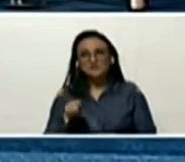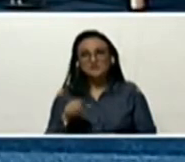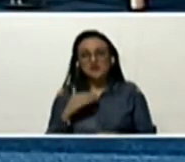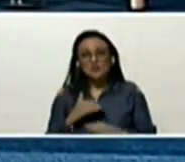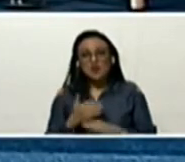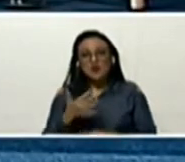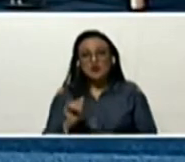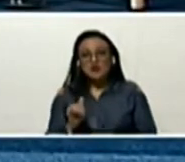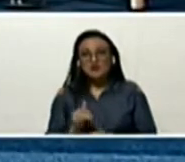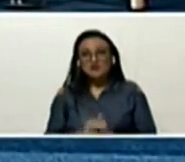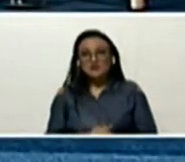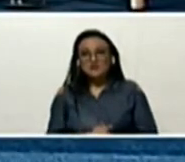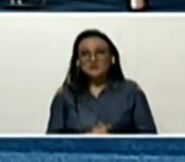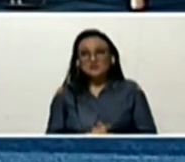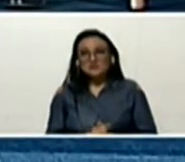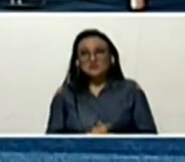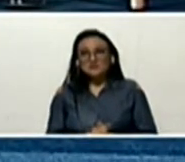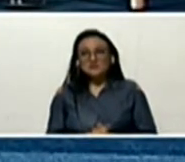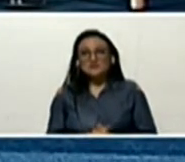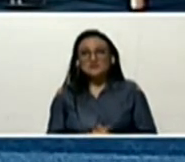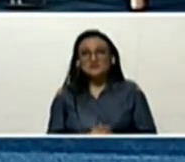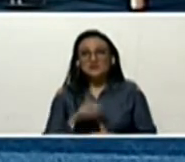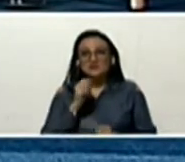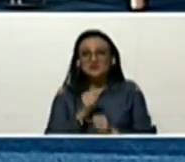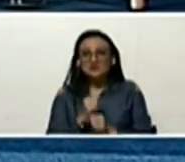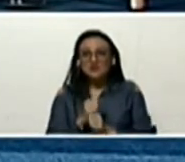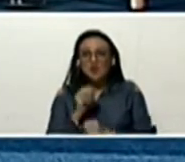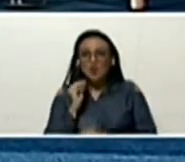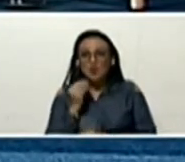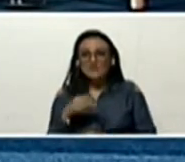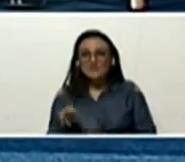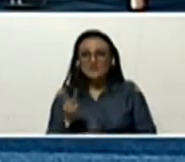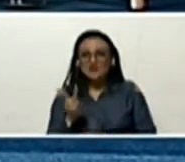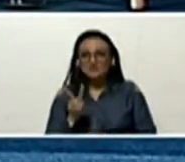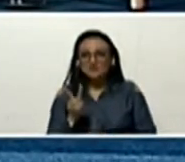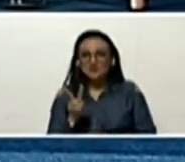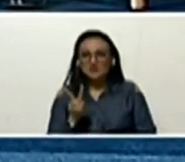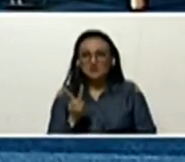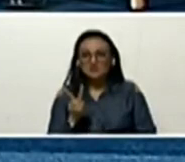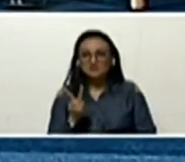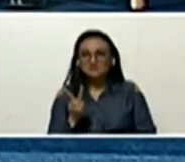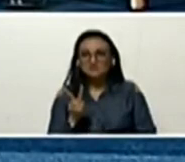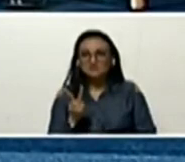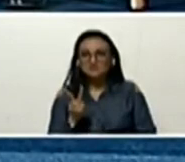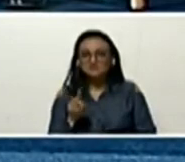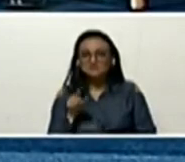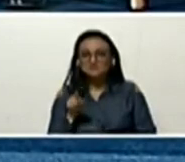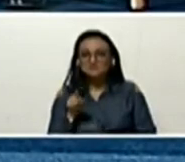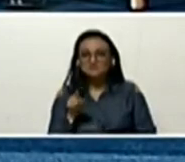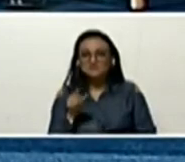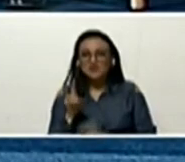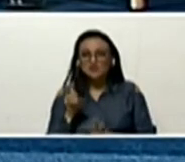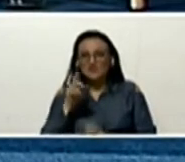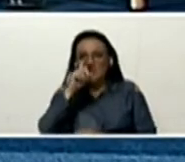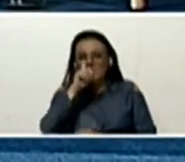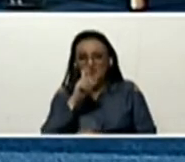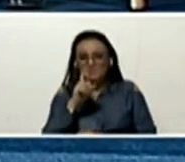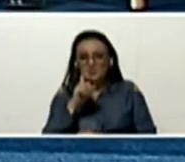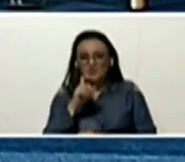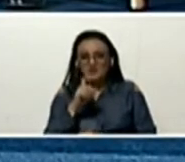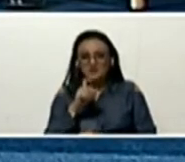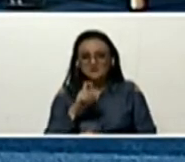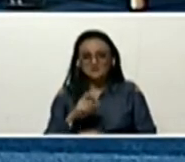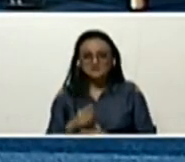aquí tenemos un trabajo de un joven venezolano, muy de la nueva época,